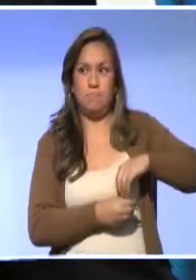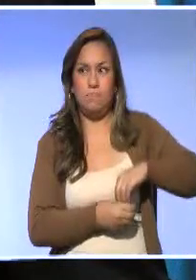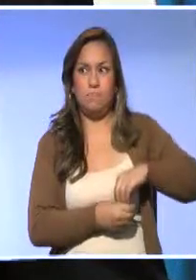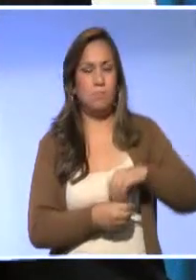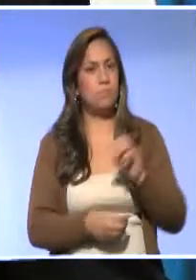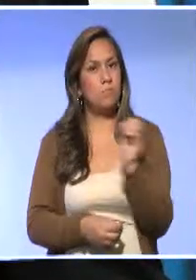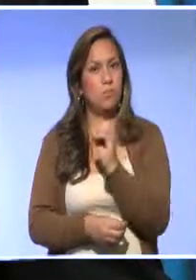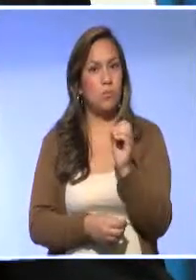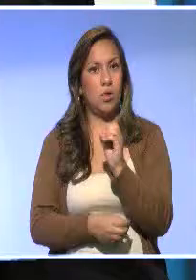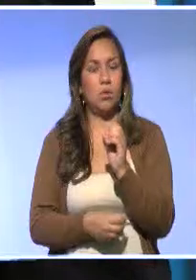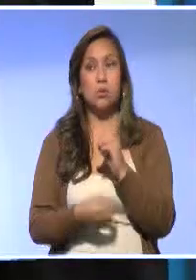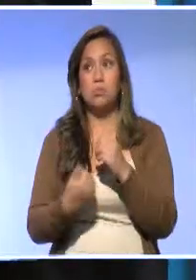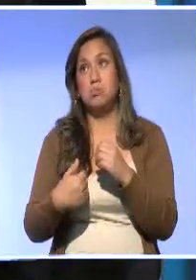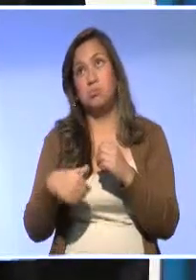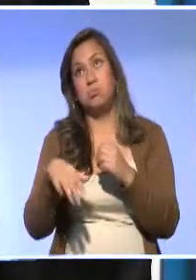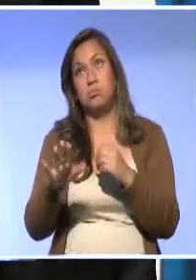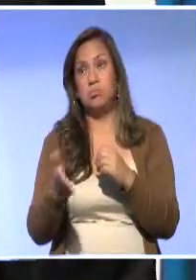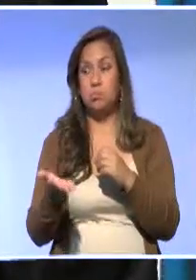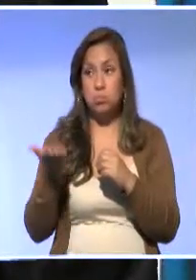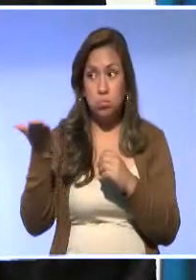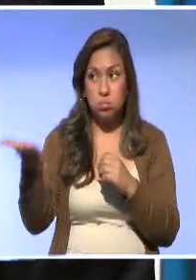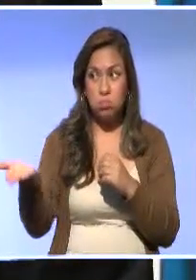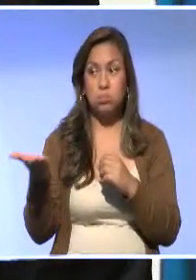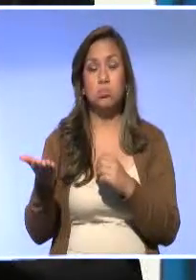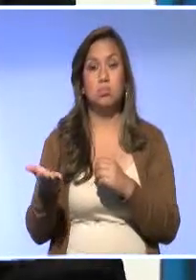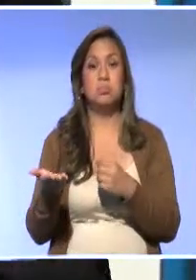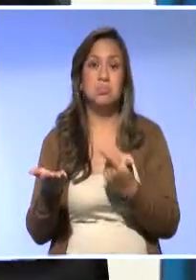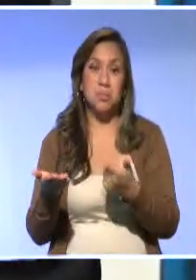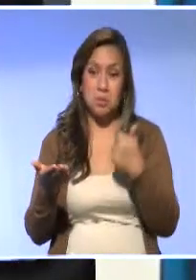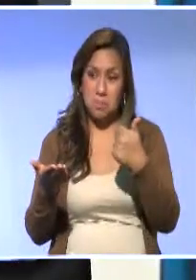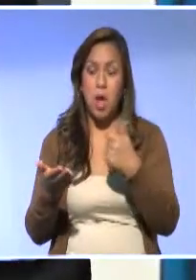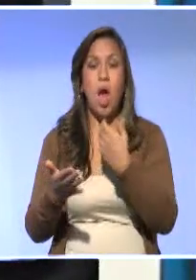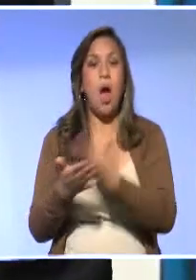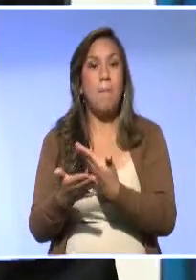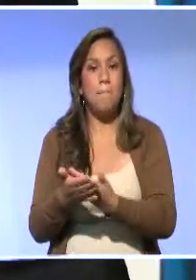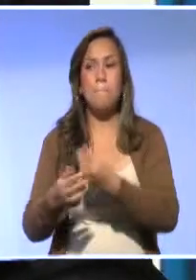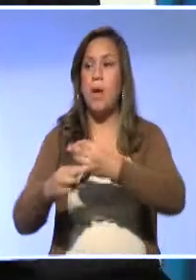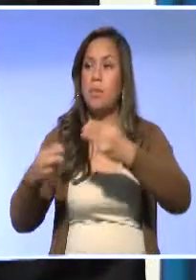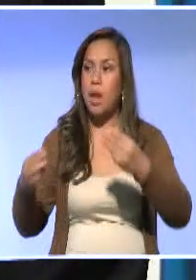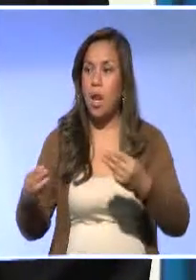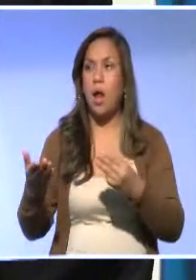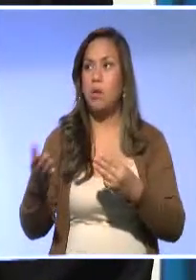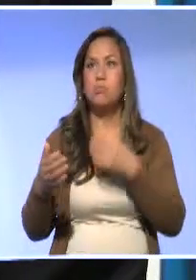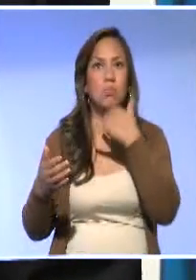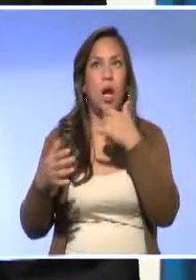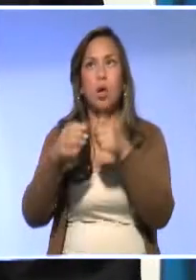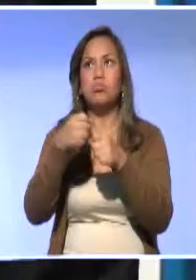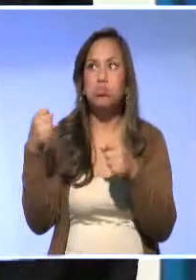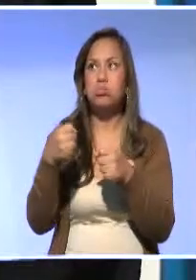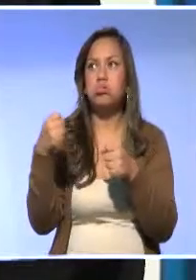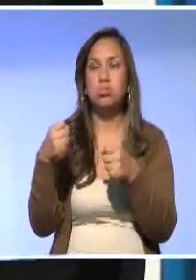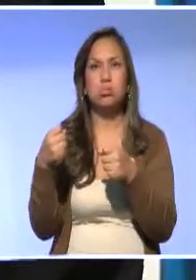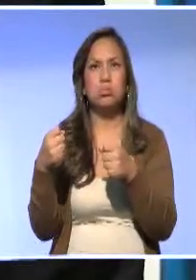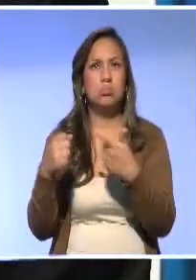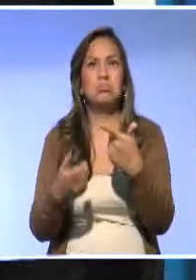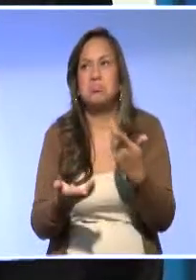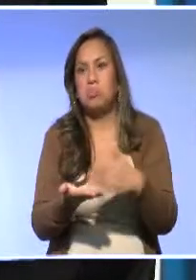que ha tenido un consumo de un bien duradero al pago del consumo de ese bien duradero siempre se aconseja desde la perspectiva del análisis